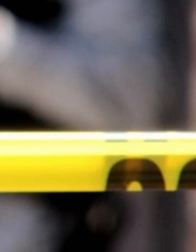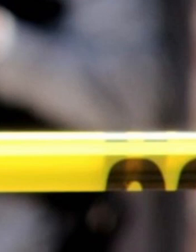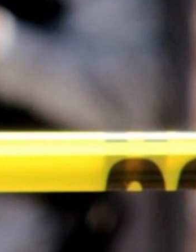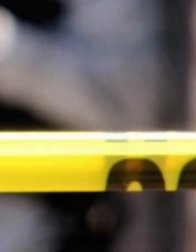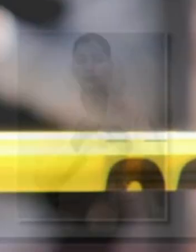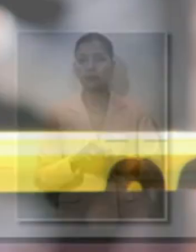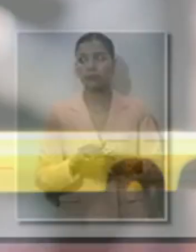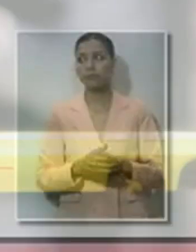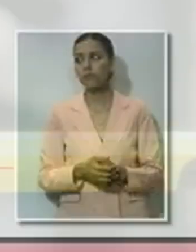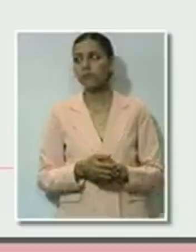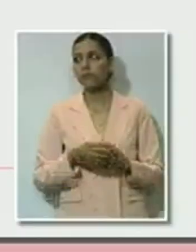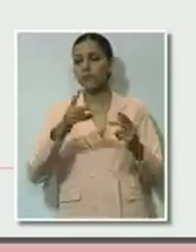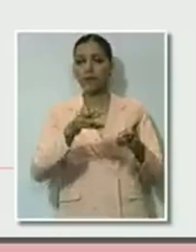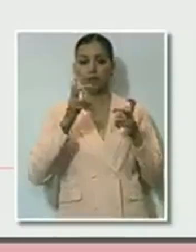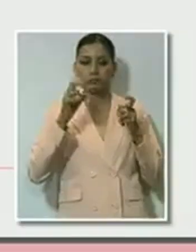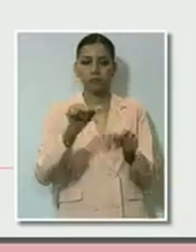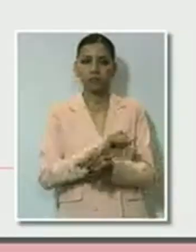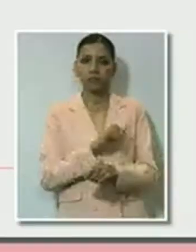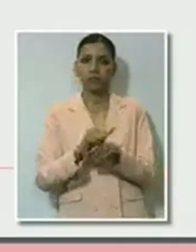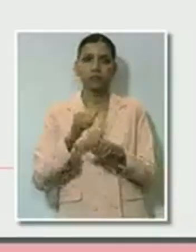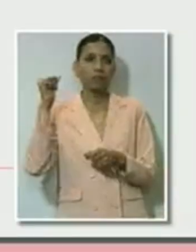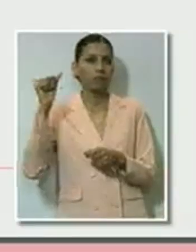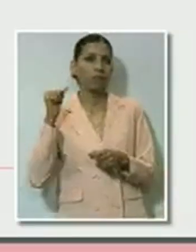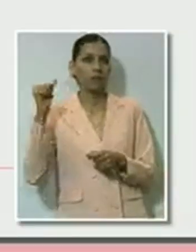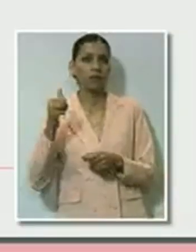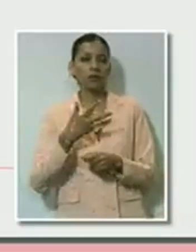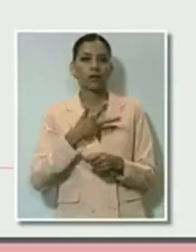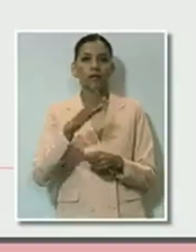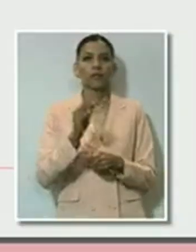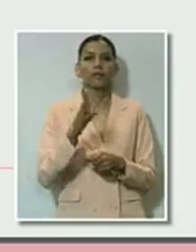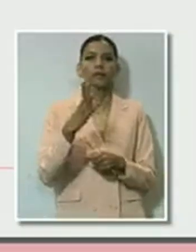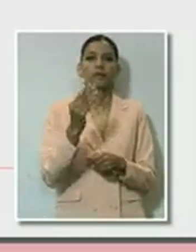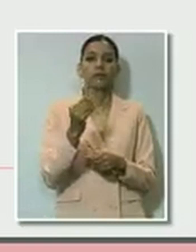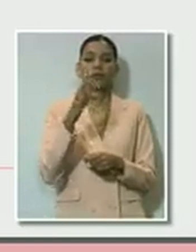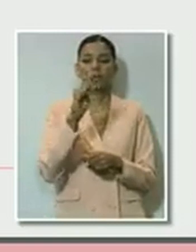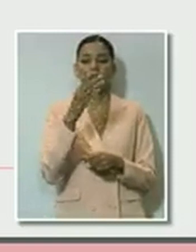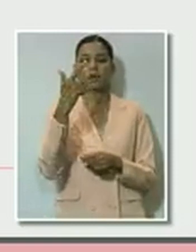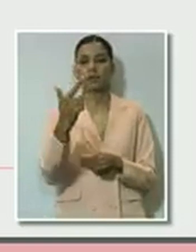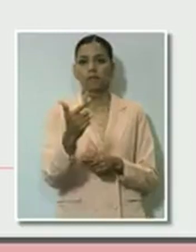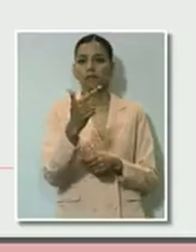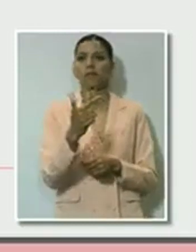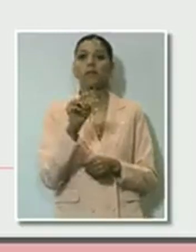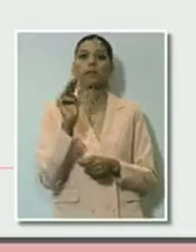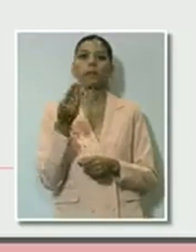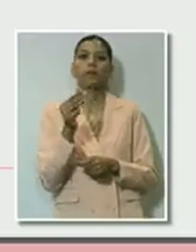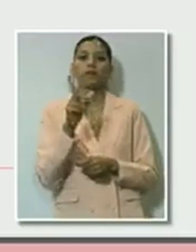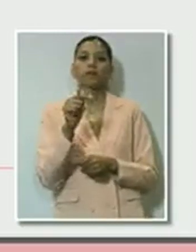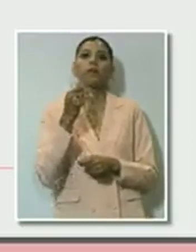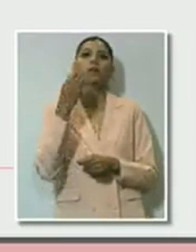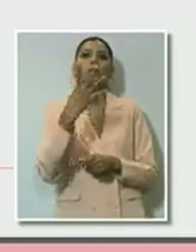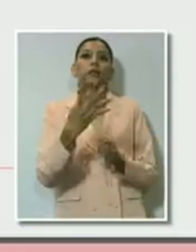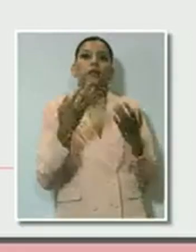26 casos. En robo de vehículos, Ortega Reyes refirió que en abril fueron 97 eventos, mientras que en mayo fueron 74,